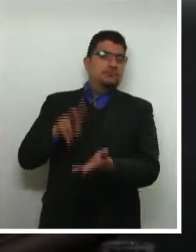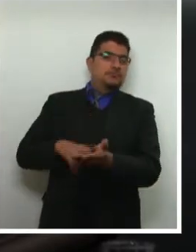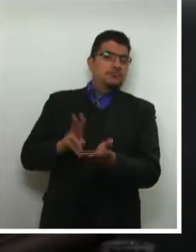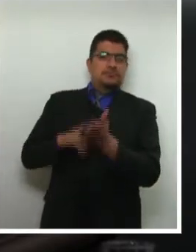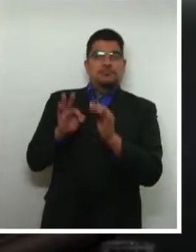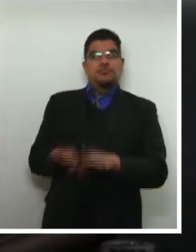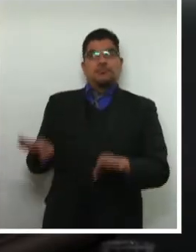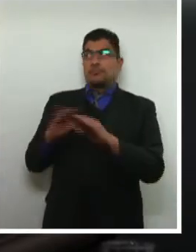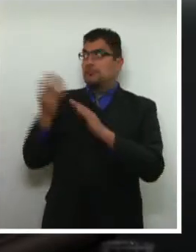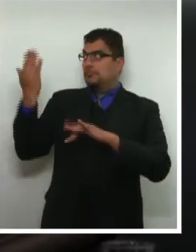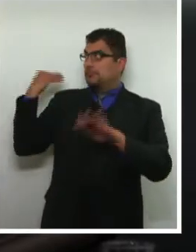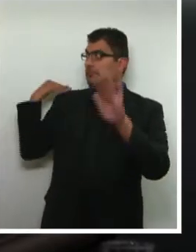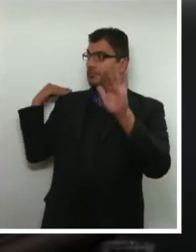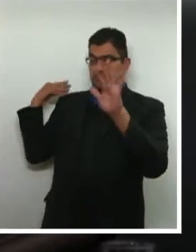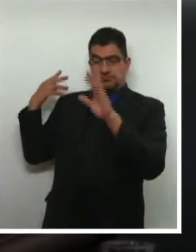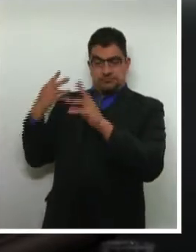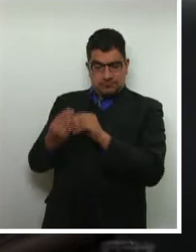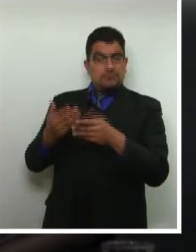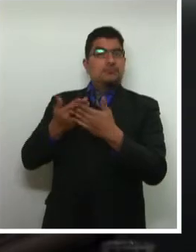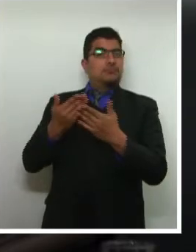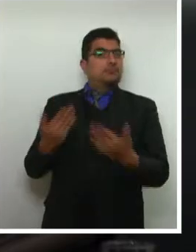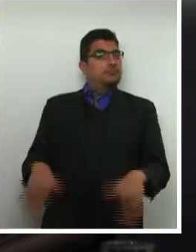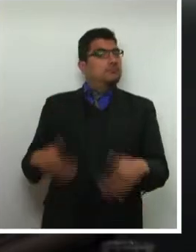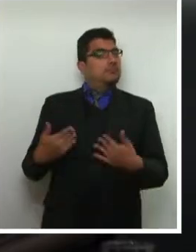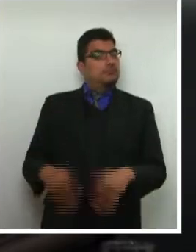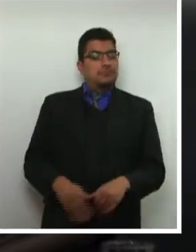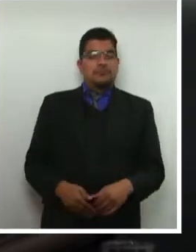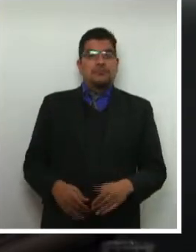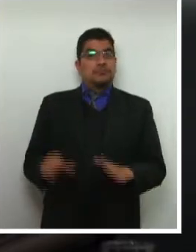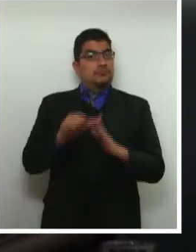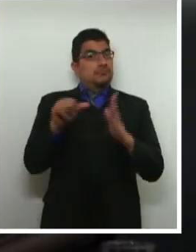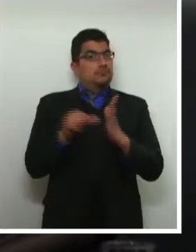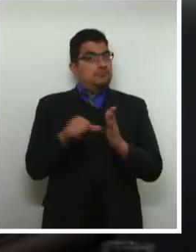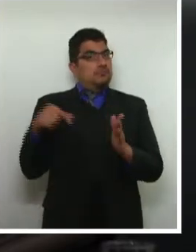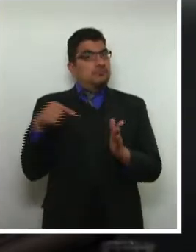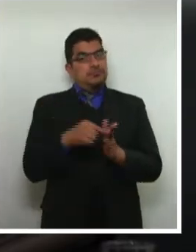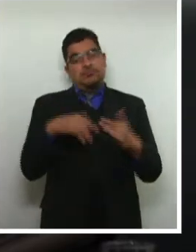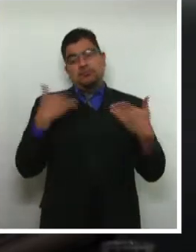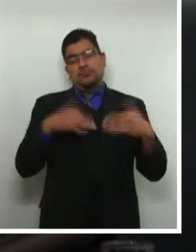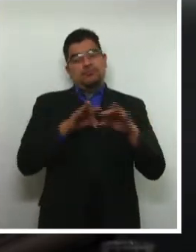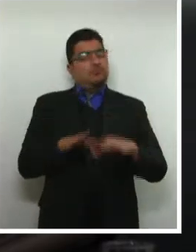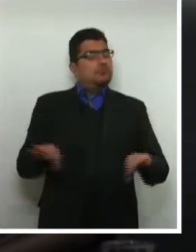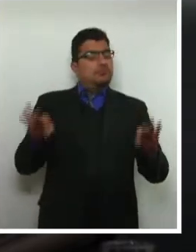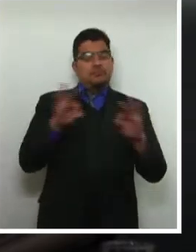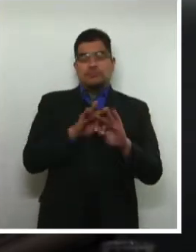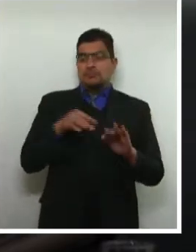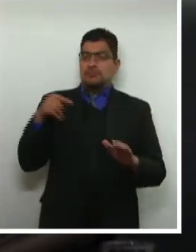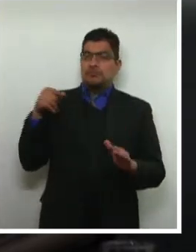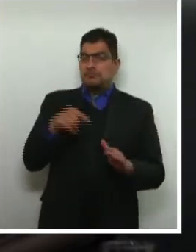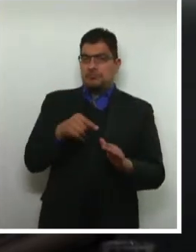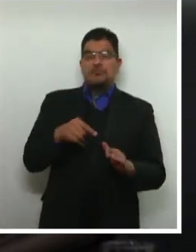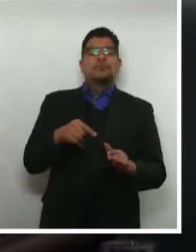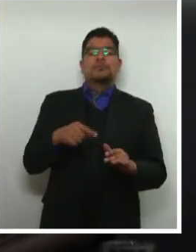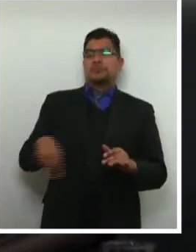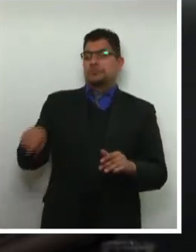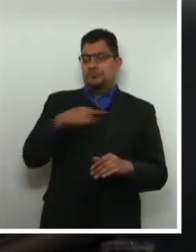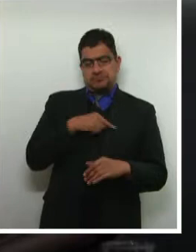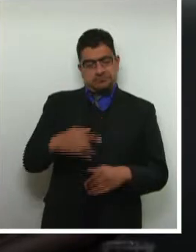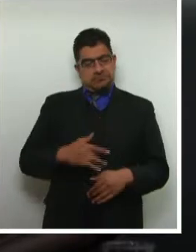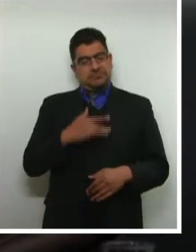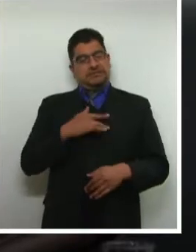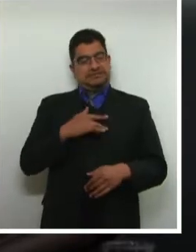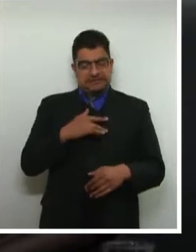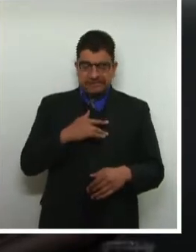nuestro pasado. Es por ello que este artículo cobra gran importancia cuando nos damos cuenta